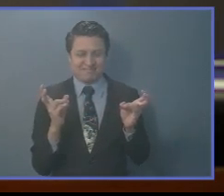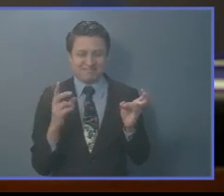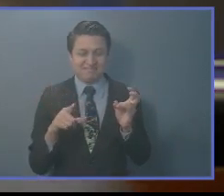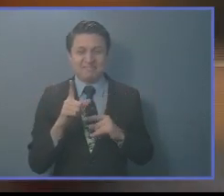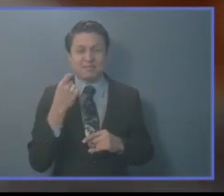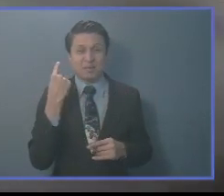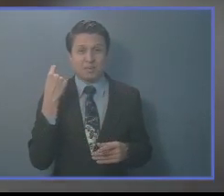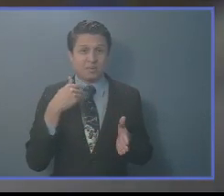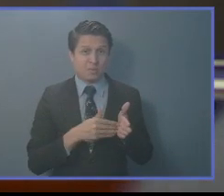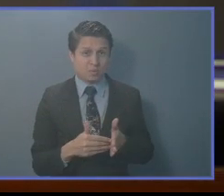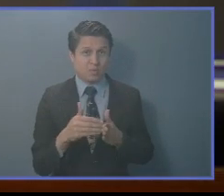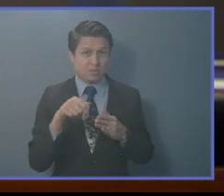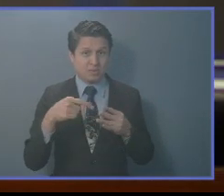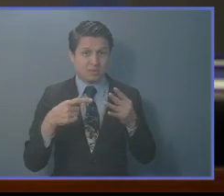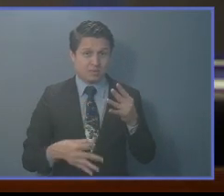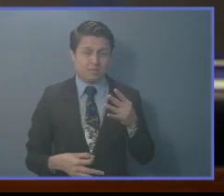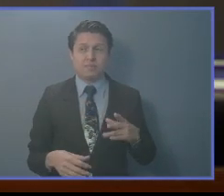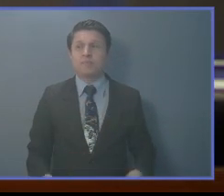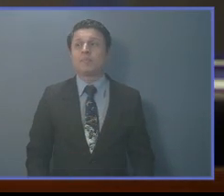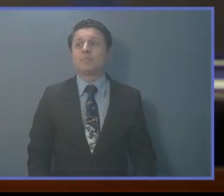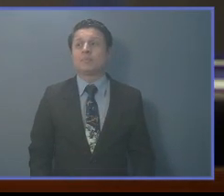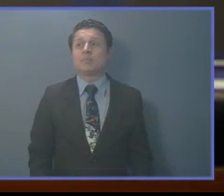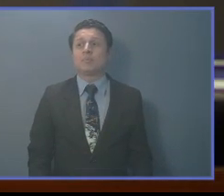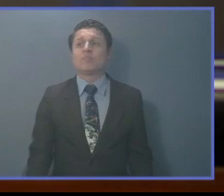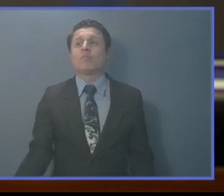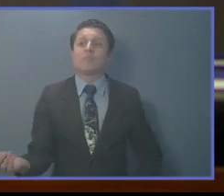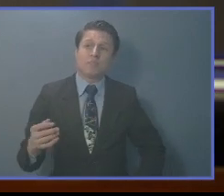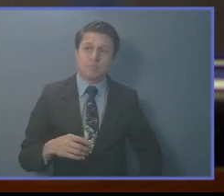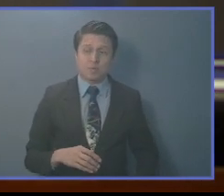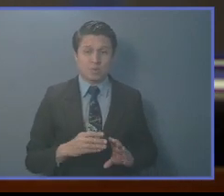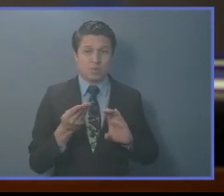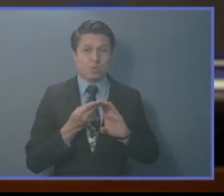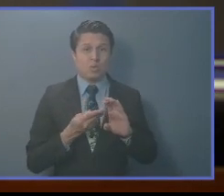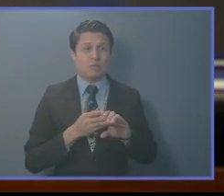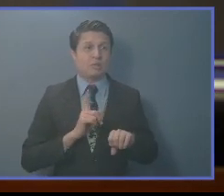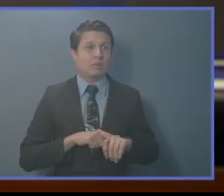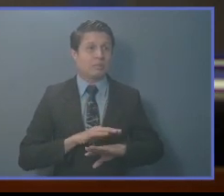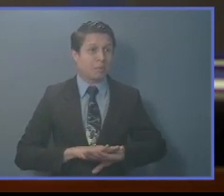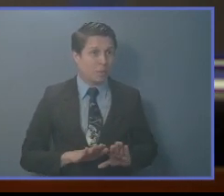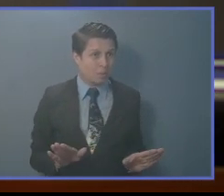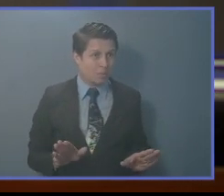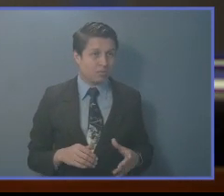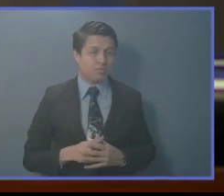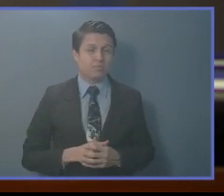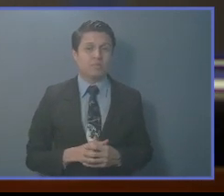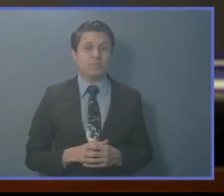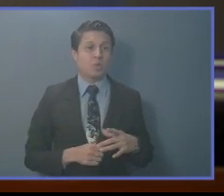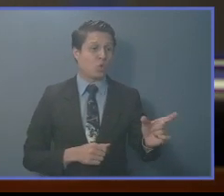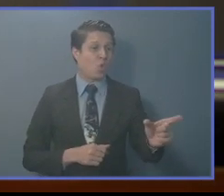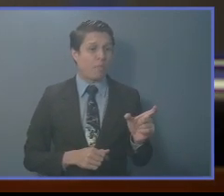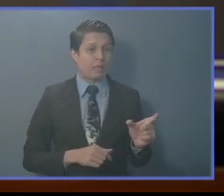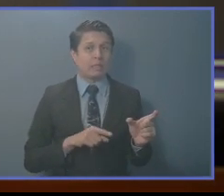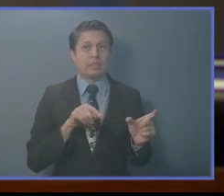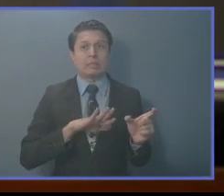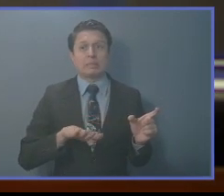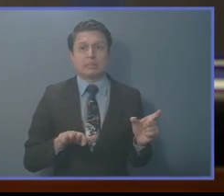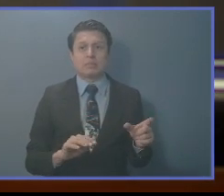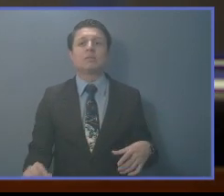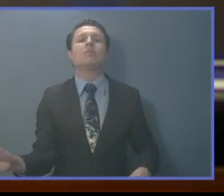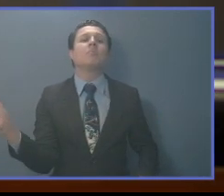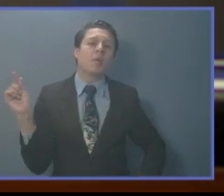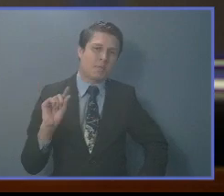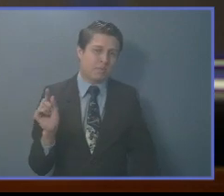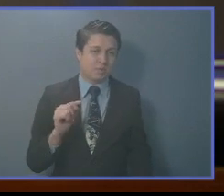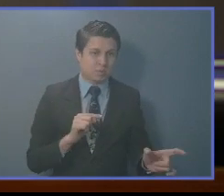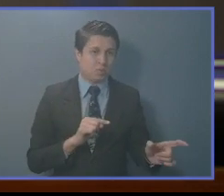partir de la vigencia de este decreto. Habilitación de documentos vencidos, artículo 25. Se habilita el uso de documentos únicos